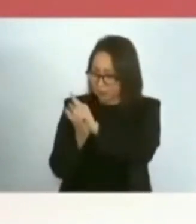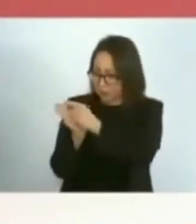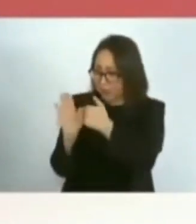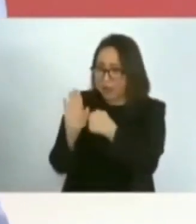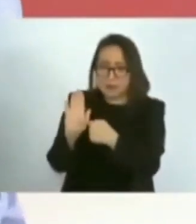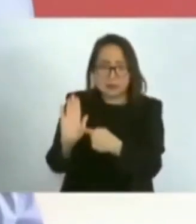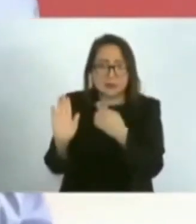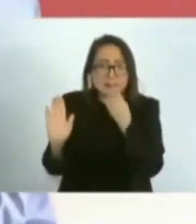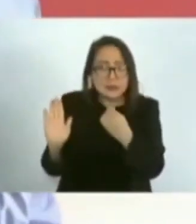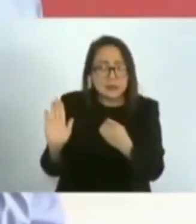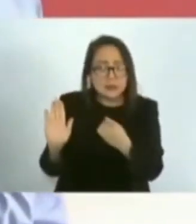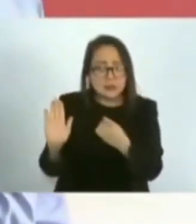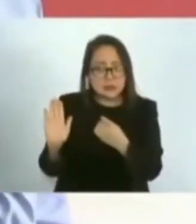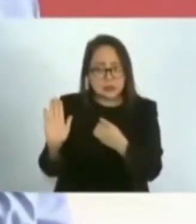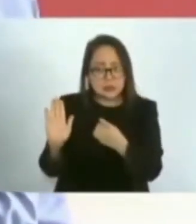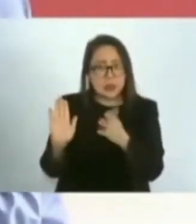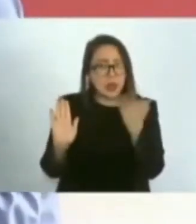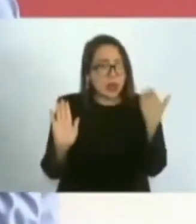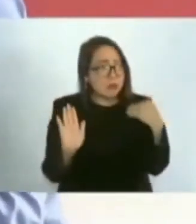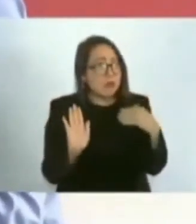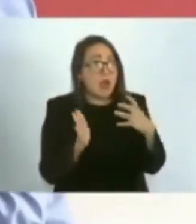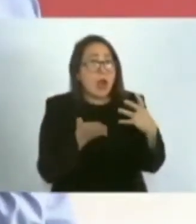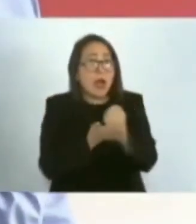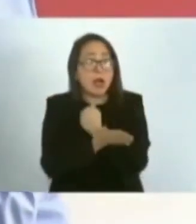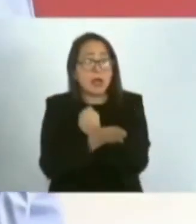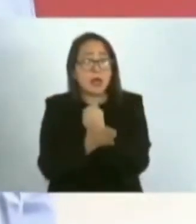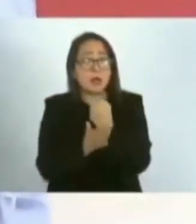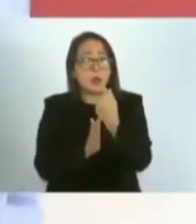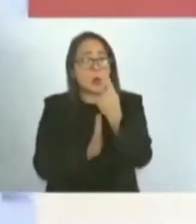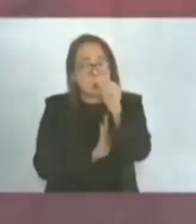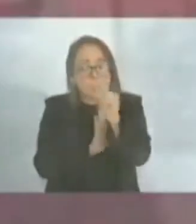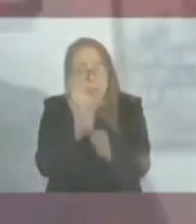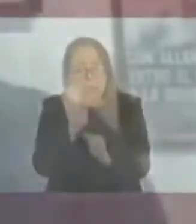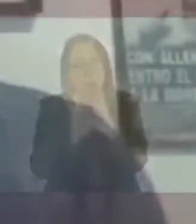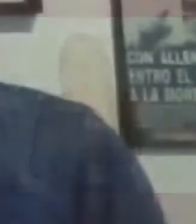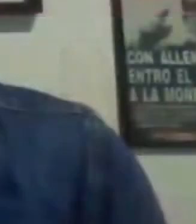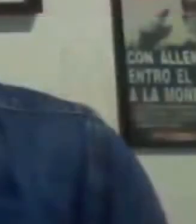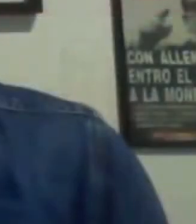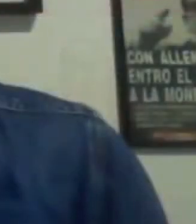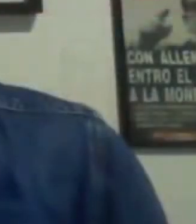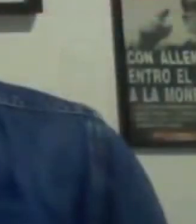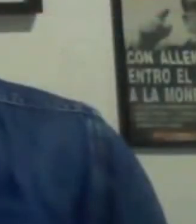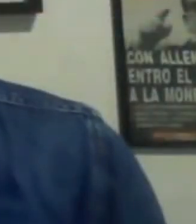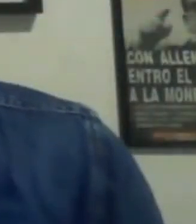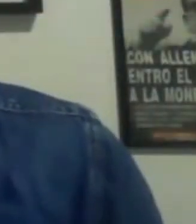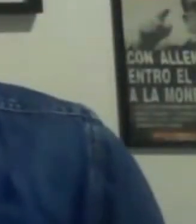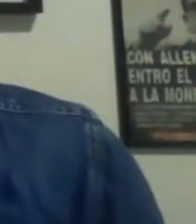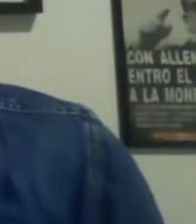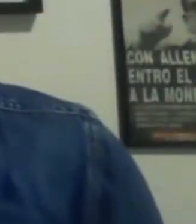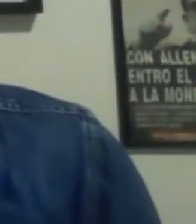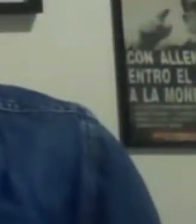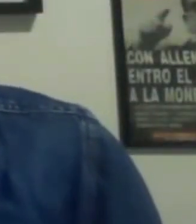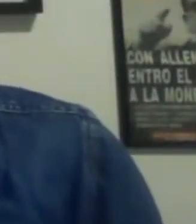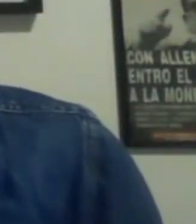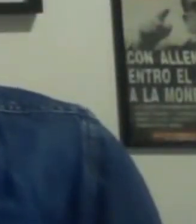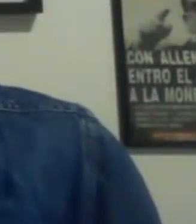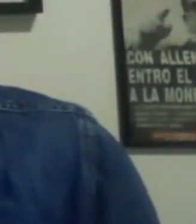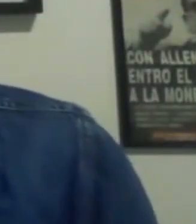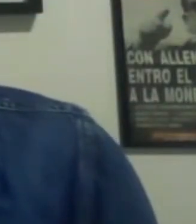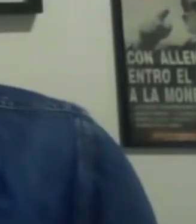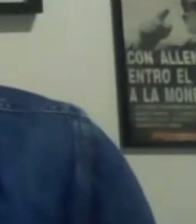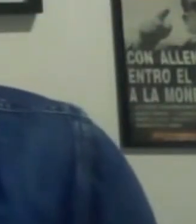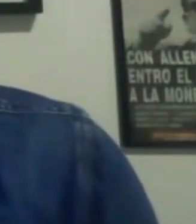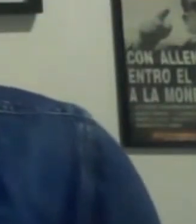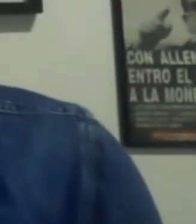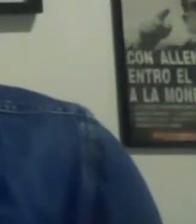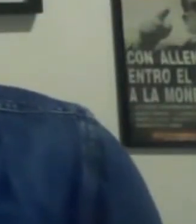siquiera recibe su salario cuando estaba en activo, sino la mitad, si le va bien,